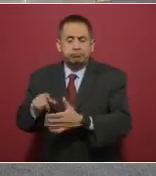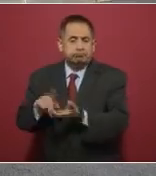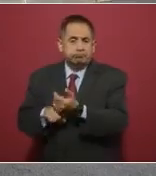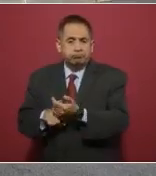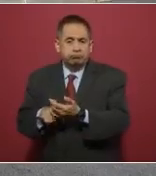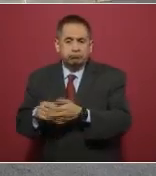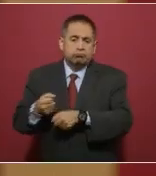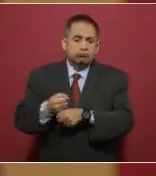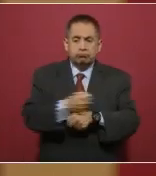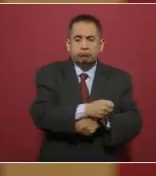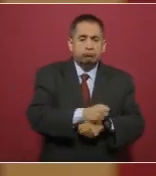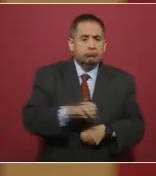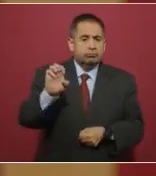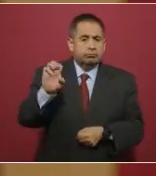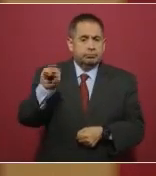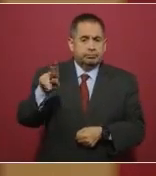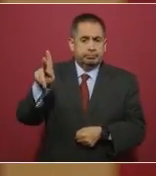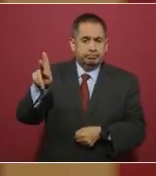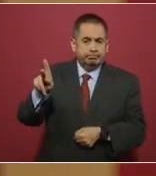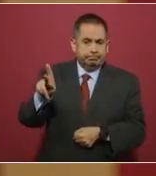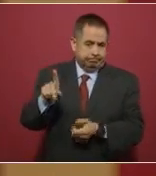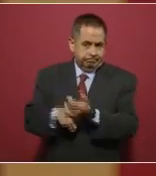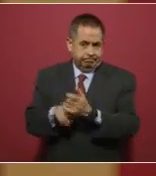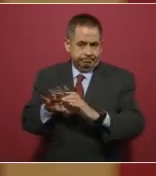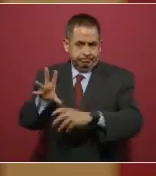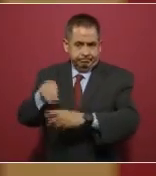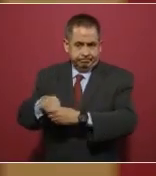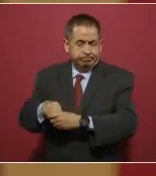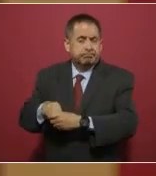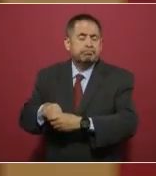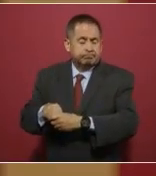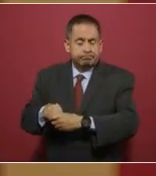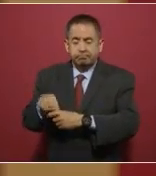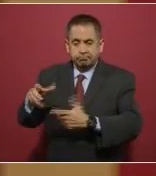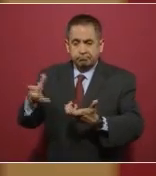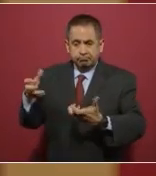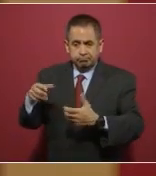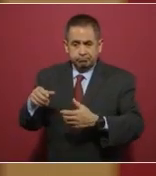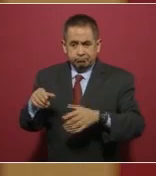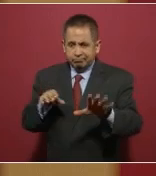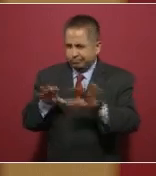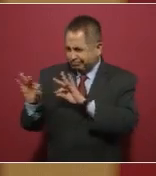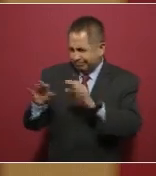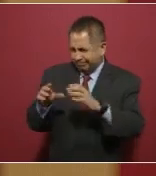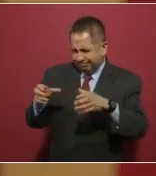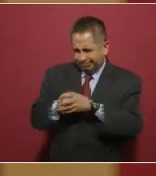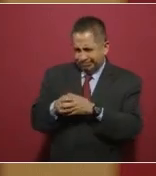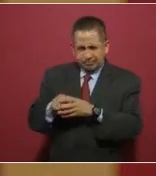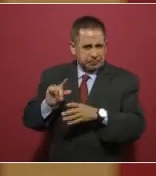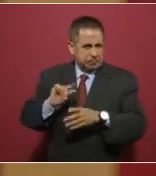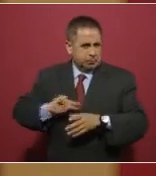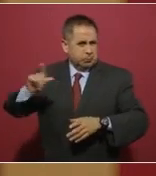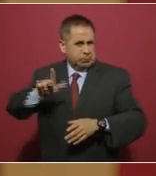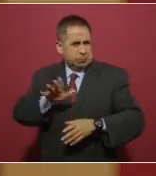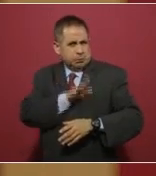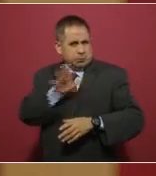el Estado Mayor Presidencial, un cuerpo de élite